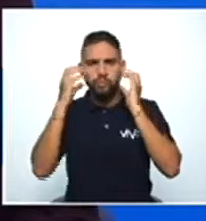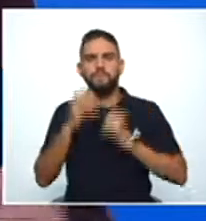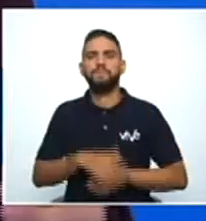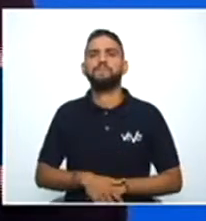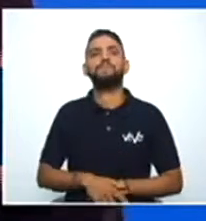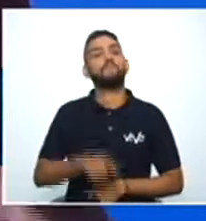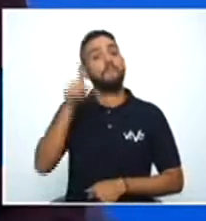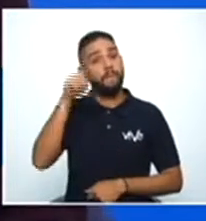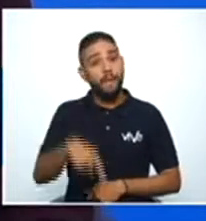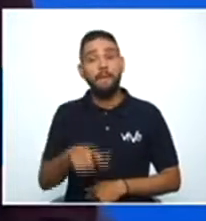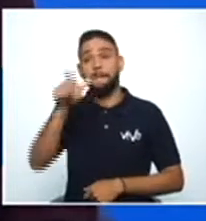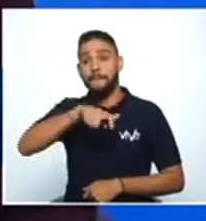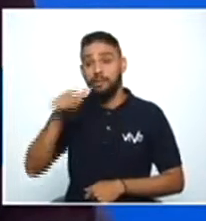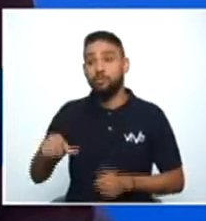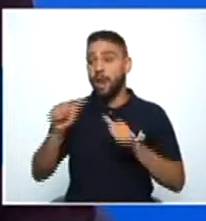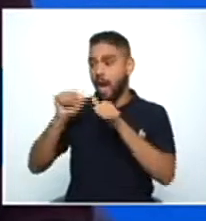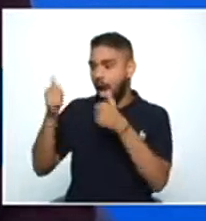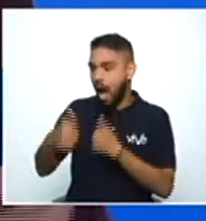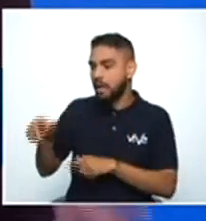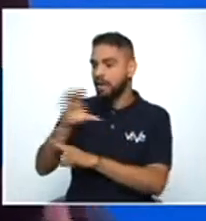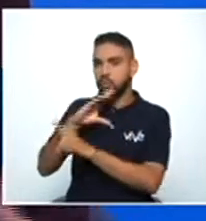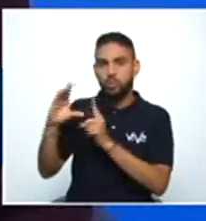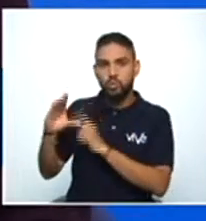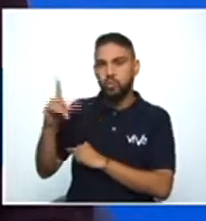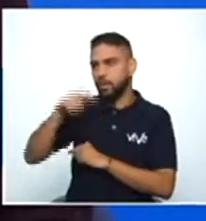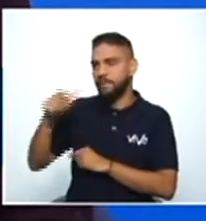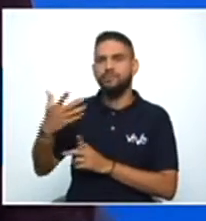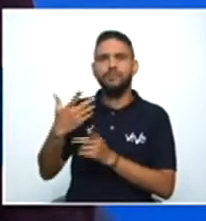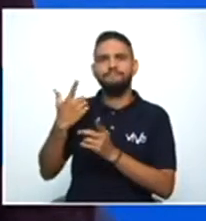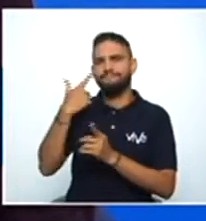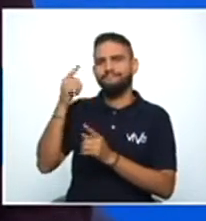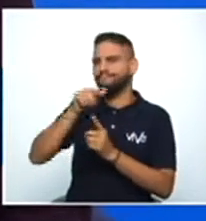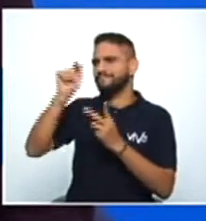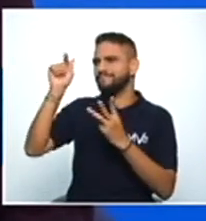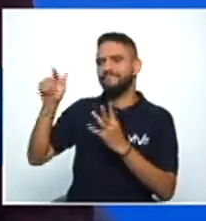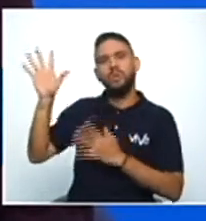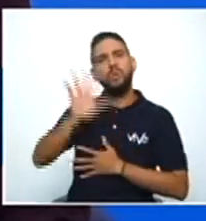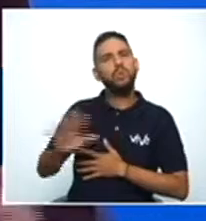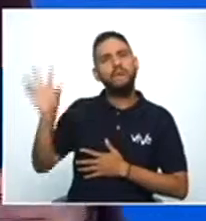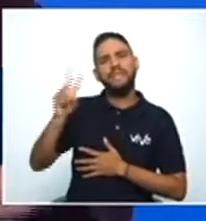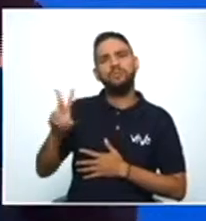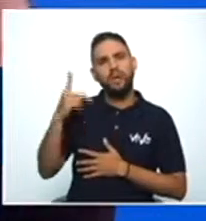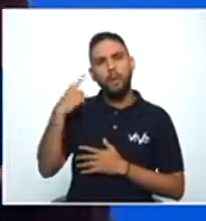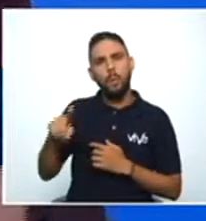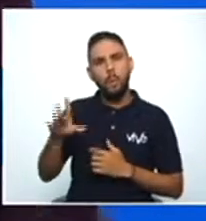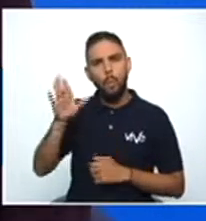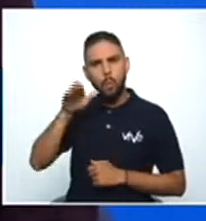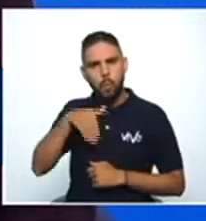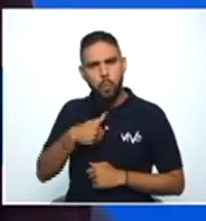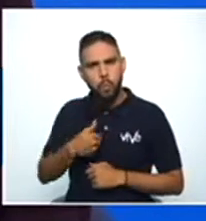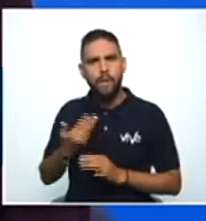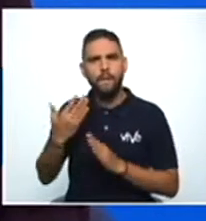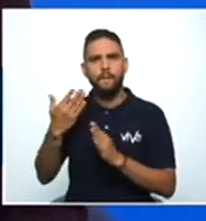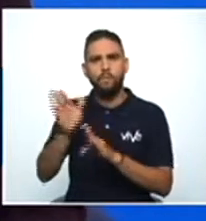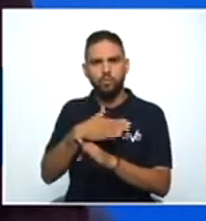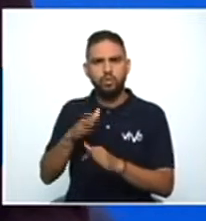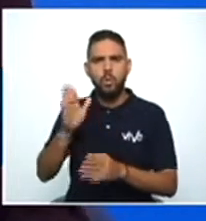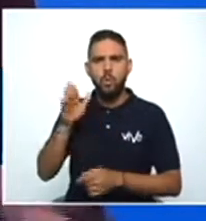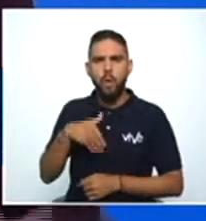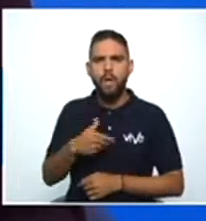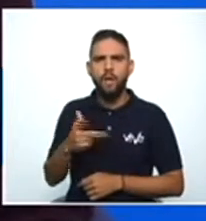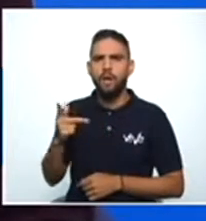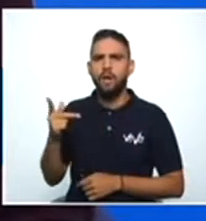llamado a estos cultores que no están en caracas de garantizar que ellos puedan publicar su obra discográfica ellos